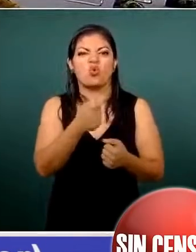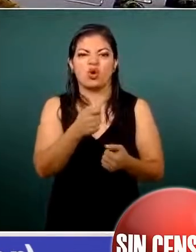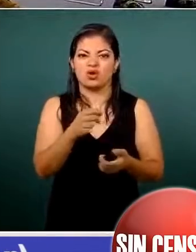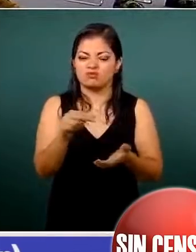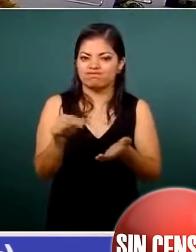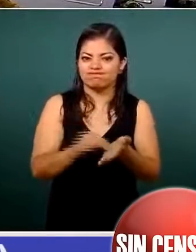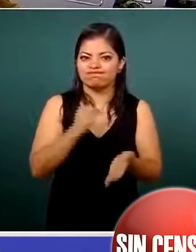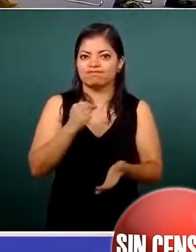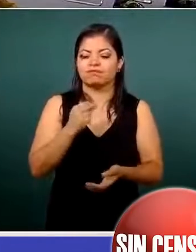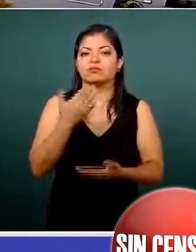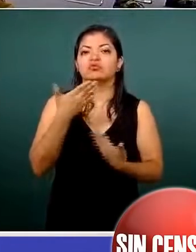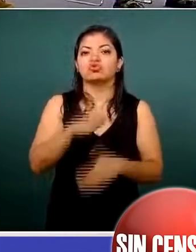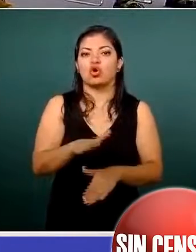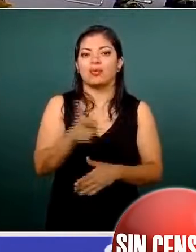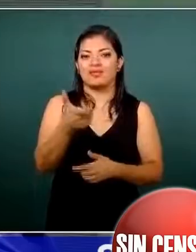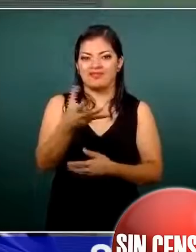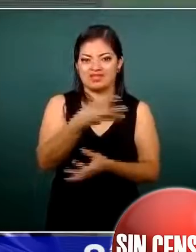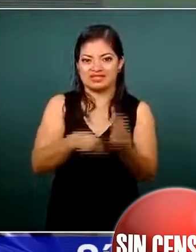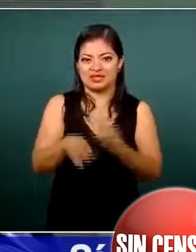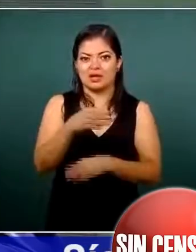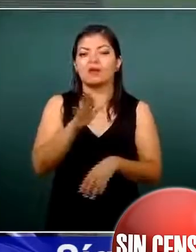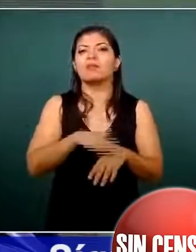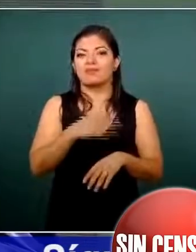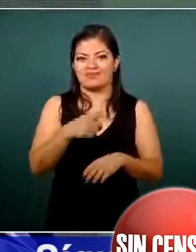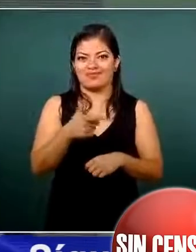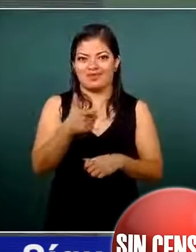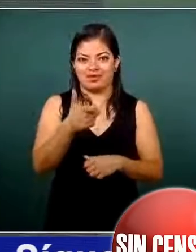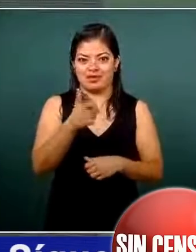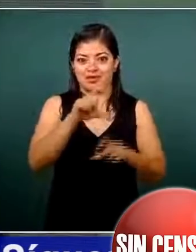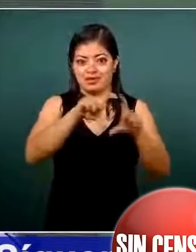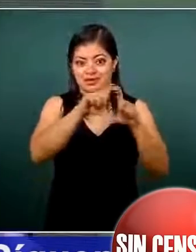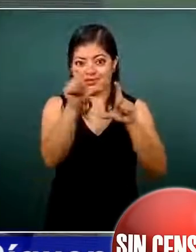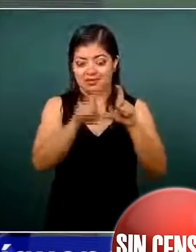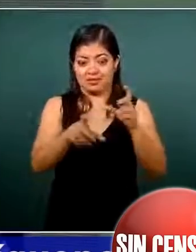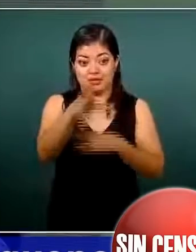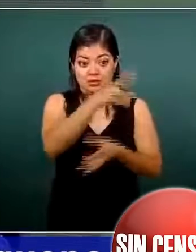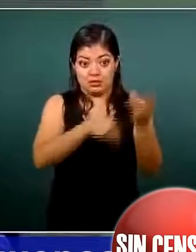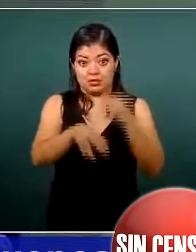lo que se recauda a nivel nacional se distribuya